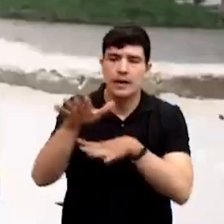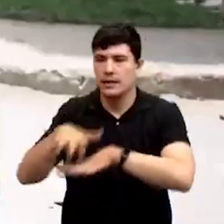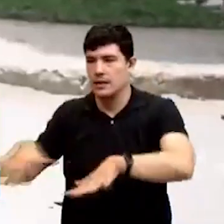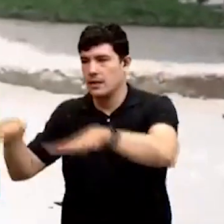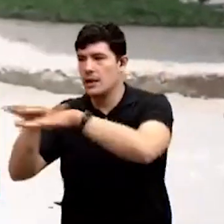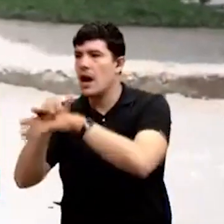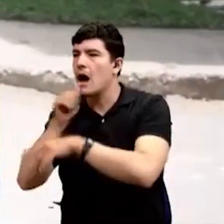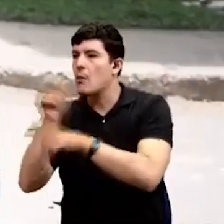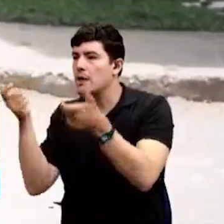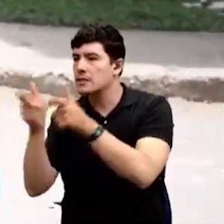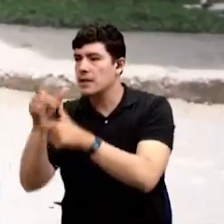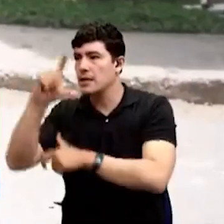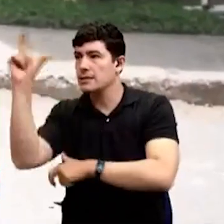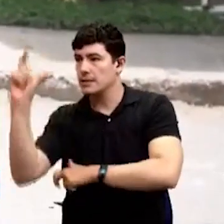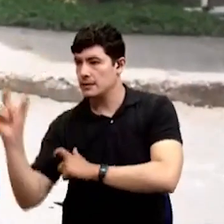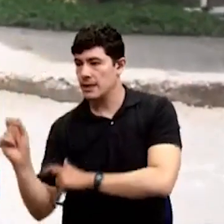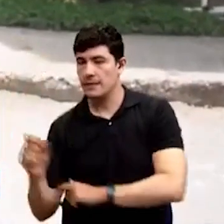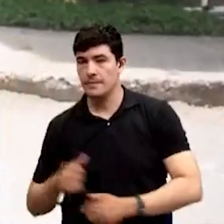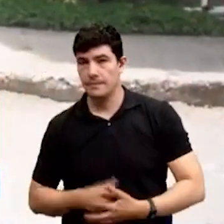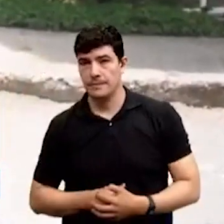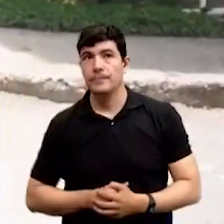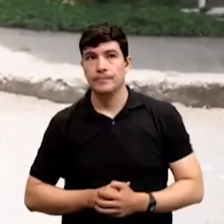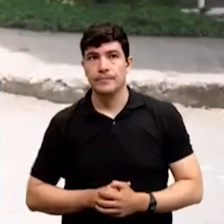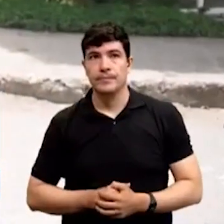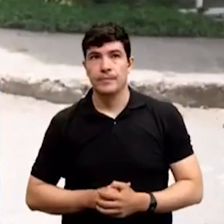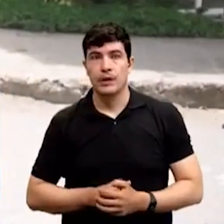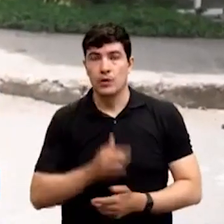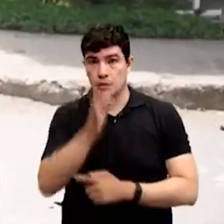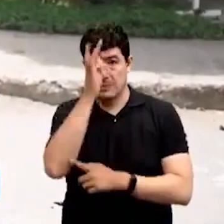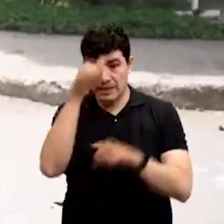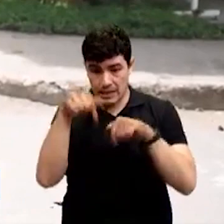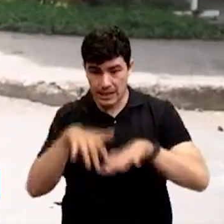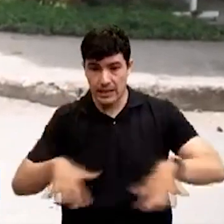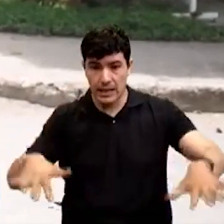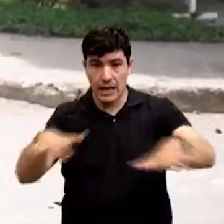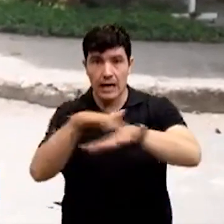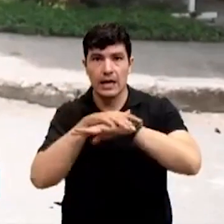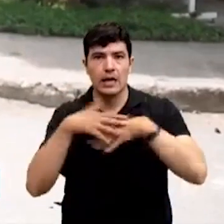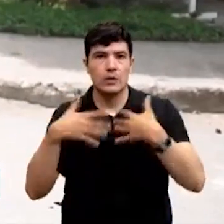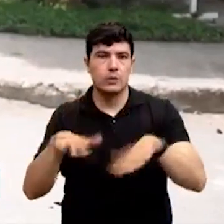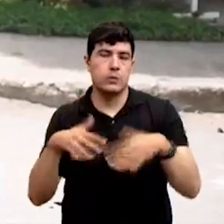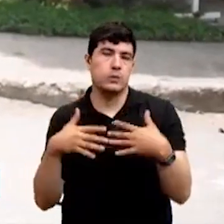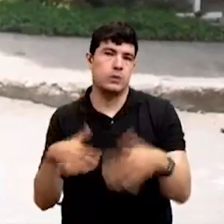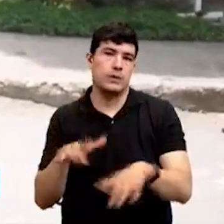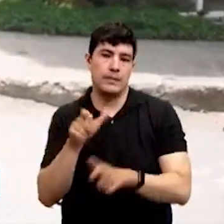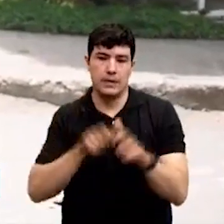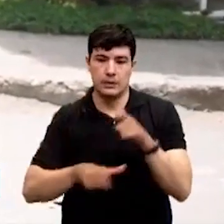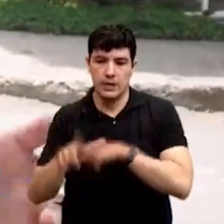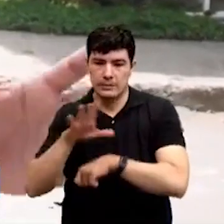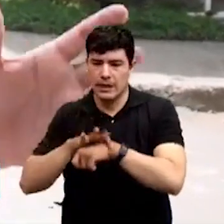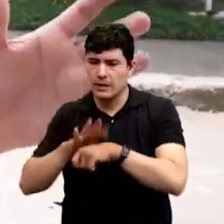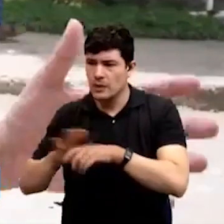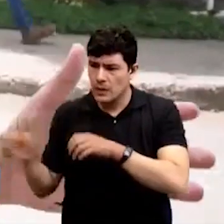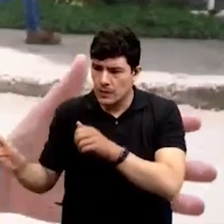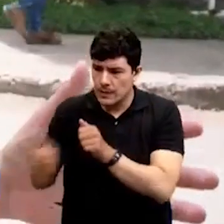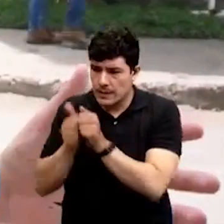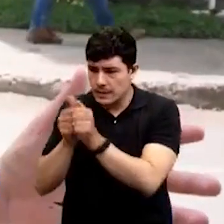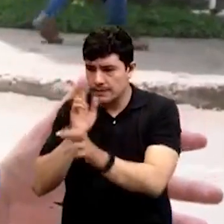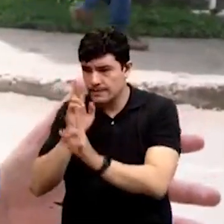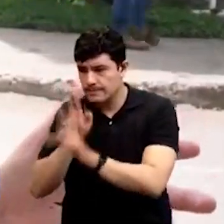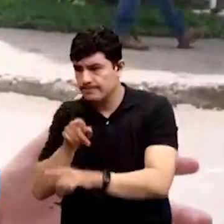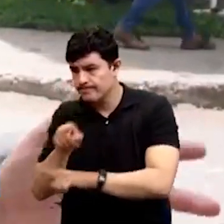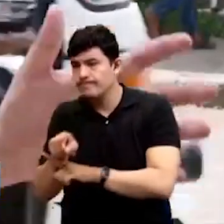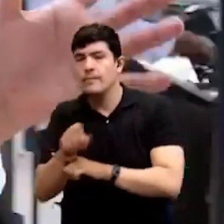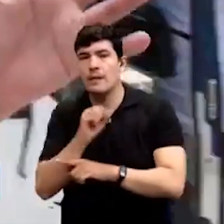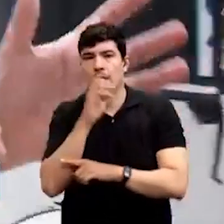Cesar. Los servicios de consulta externa en el hospital local se vieron restringidos debido a que los médicos tuvieron que hacer el acompañamiento